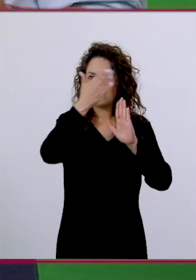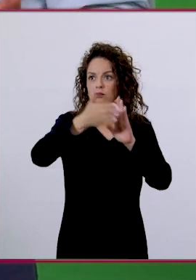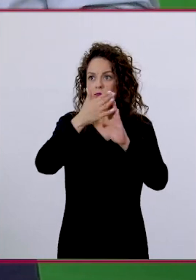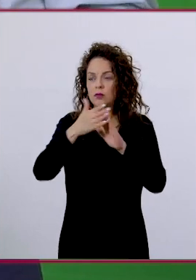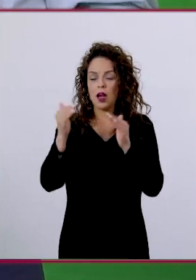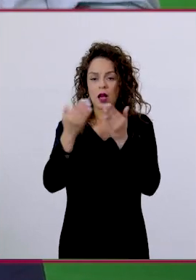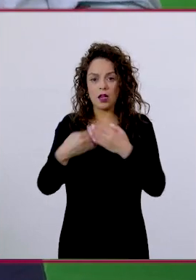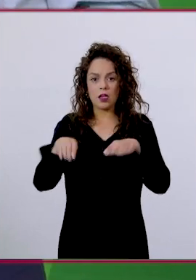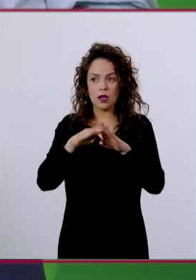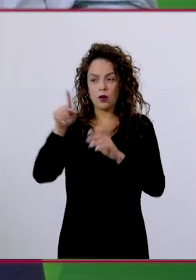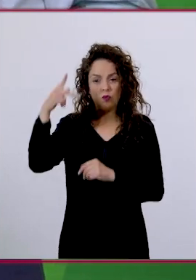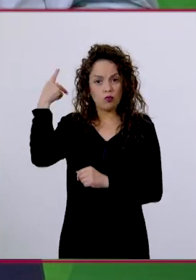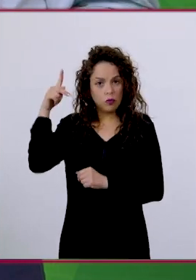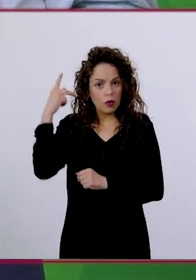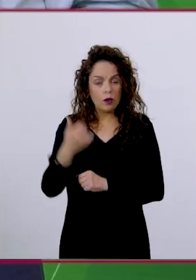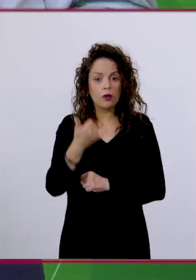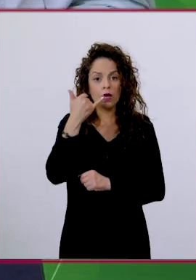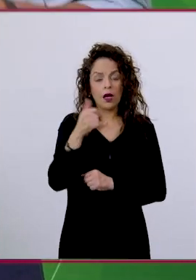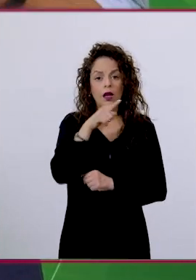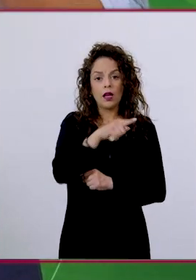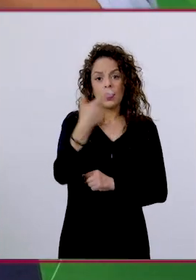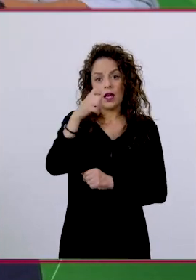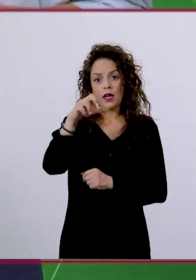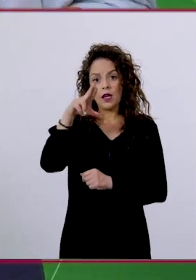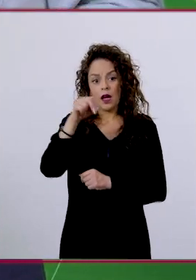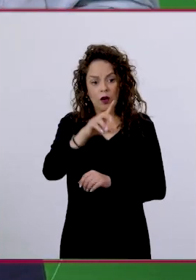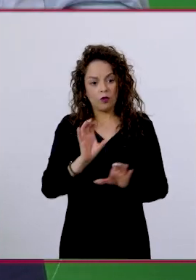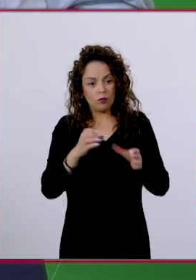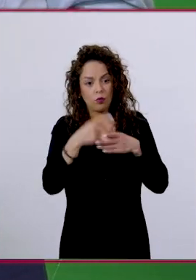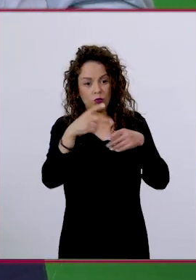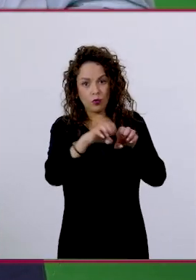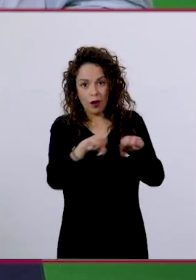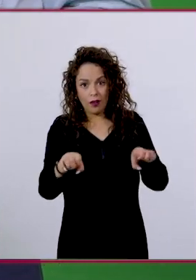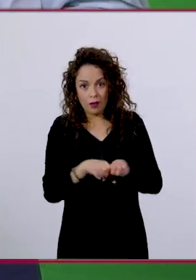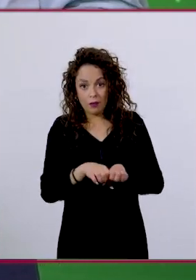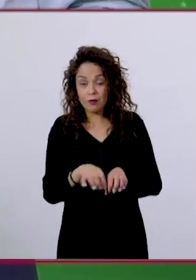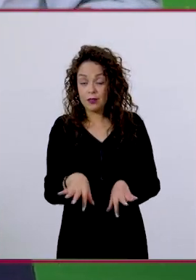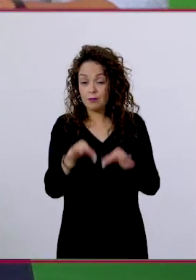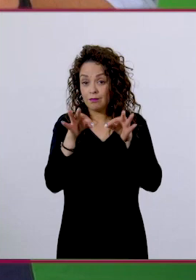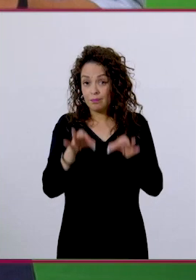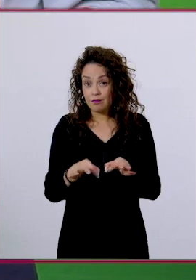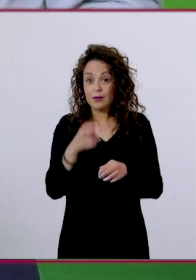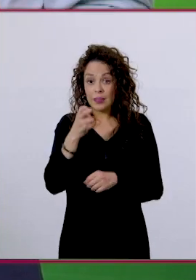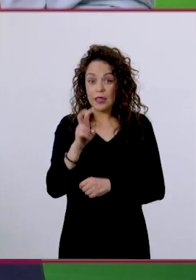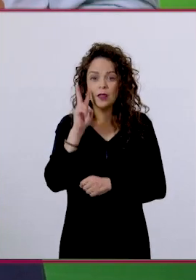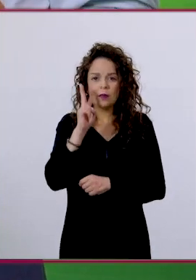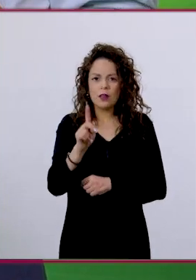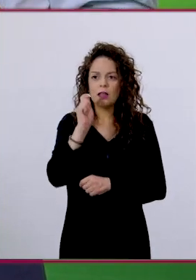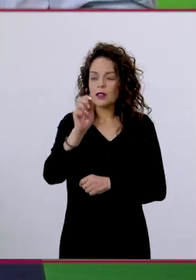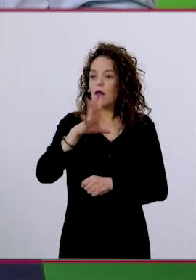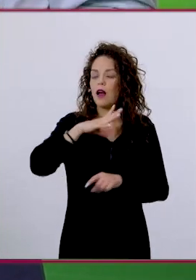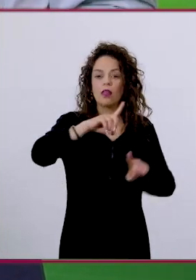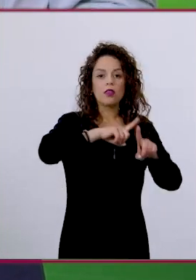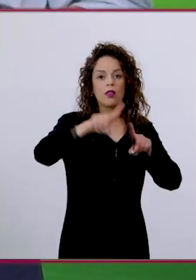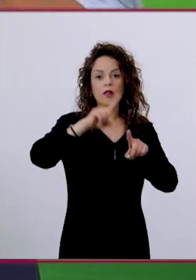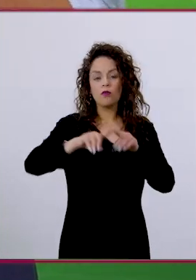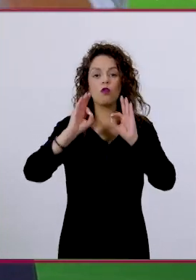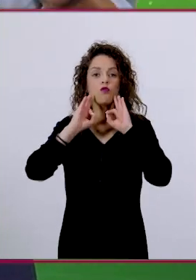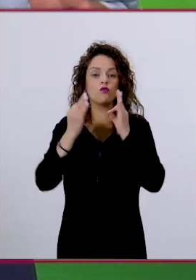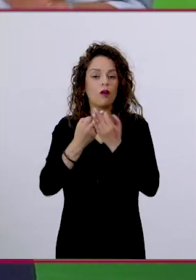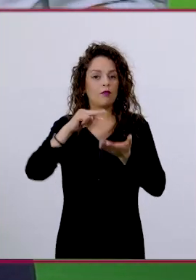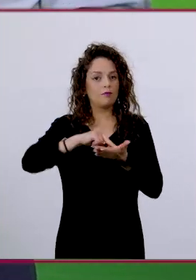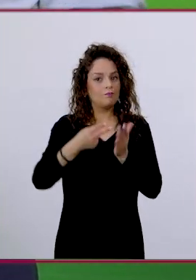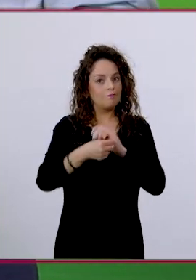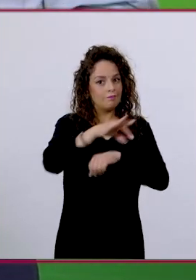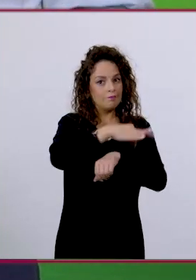Atlixco, así como el trabajo interdisciplinario de Genaro y la brigada de la que forma parte, nos invitan a diversificar la noción de arquitectura. Nos abren